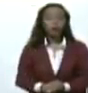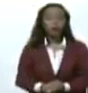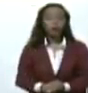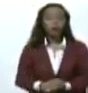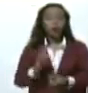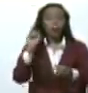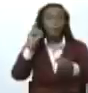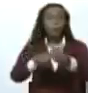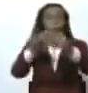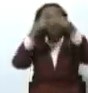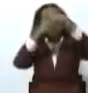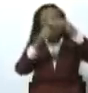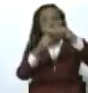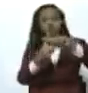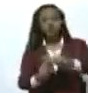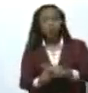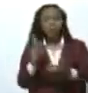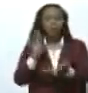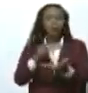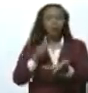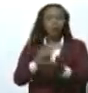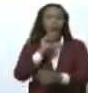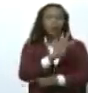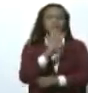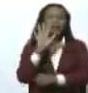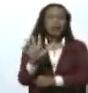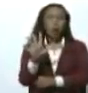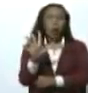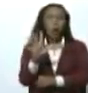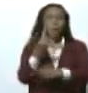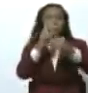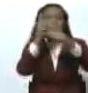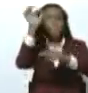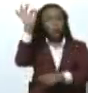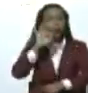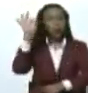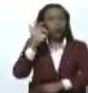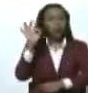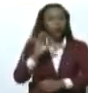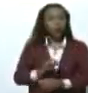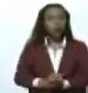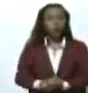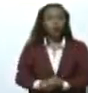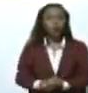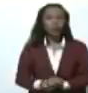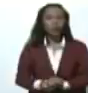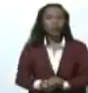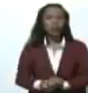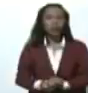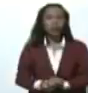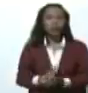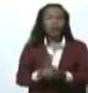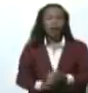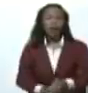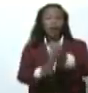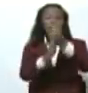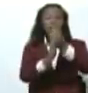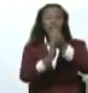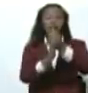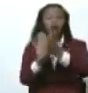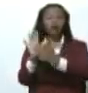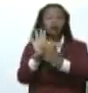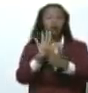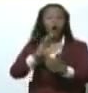registró una cifra de participación de 45%. A la cabeza figura José